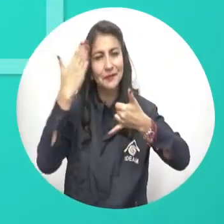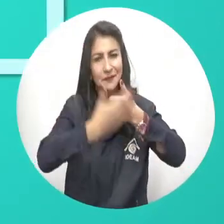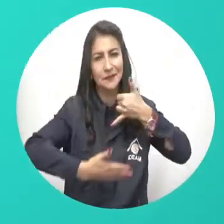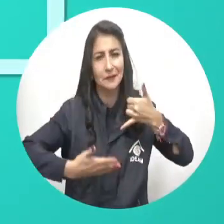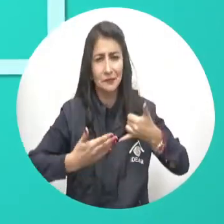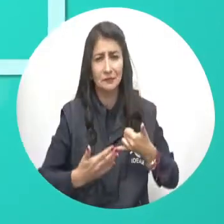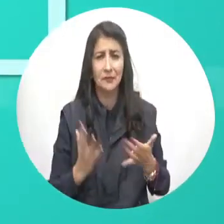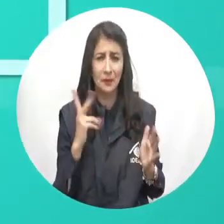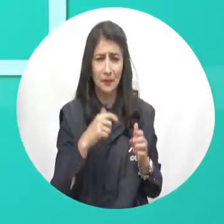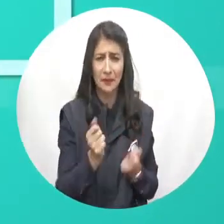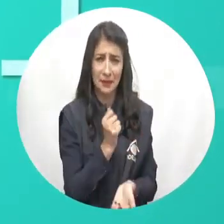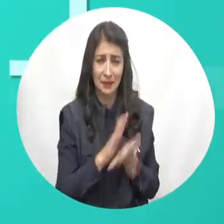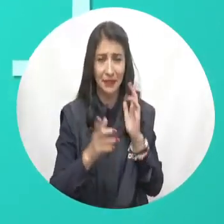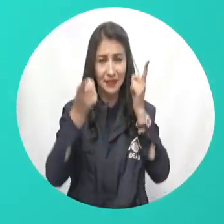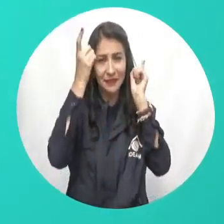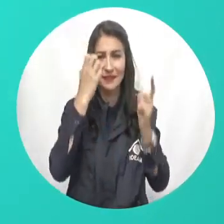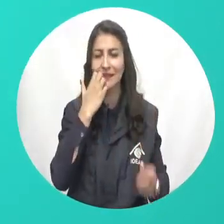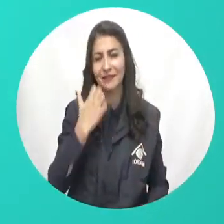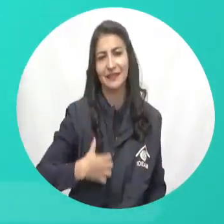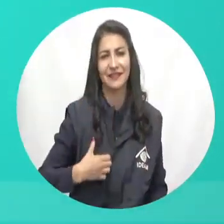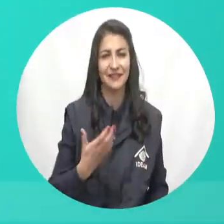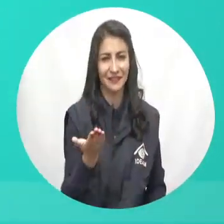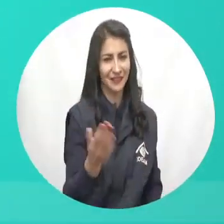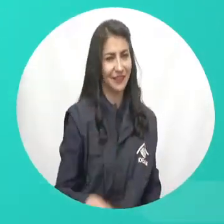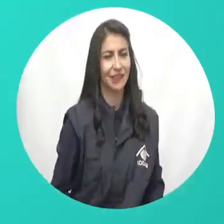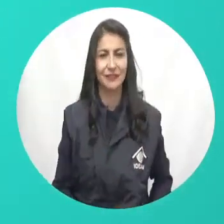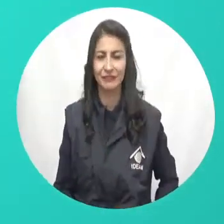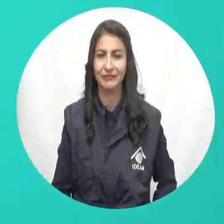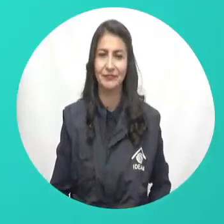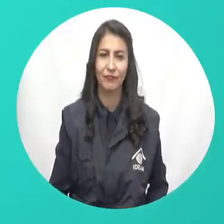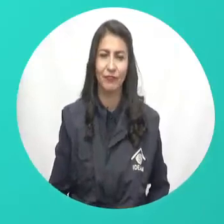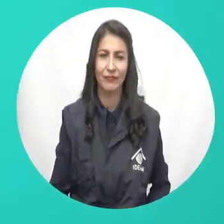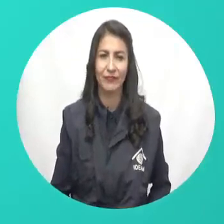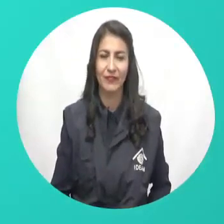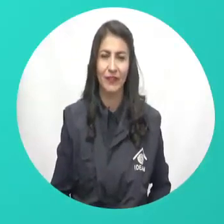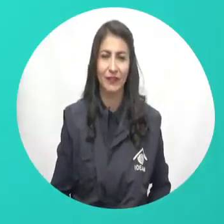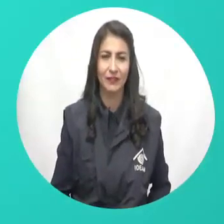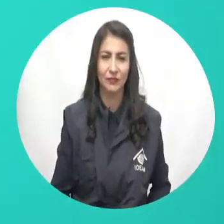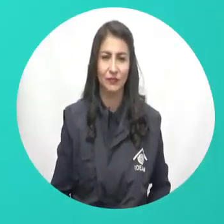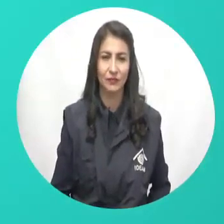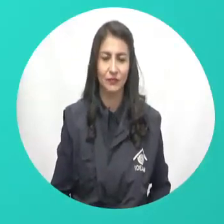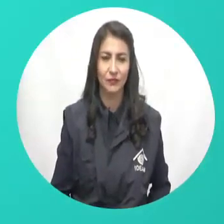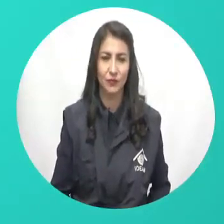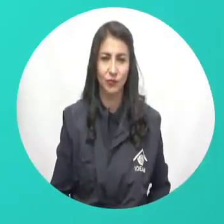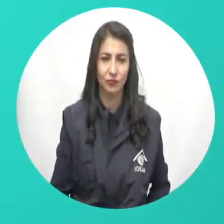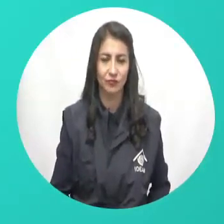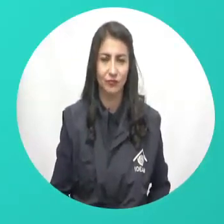pronósticos y alertas a nivel municipal. Disponible gratis para iOS y Android.